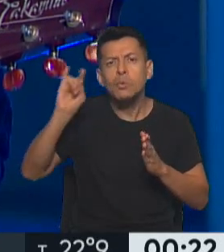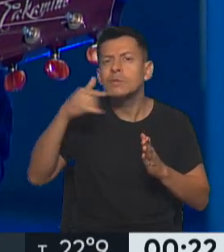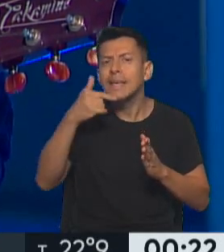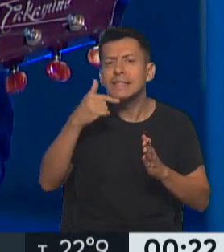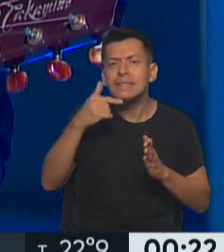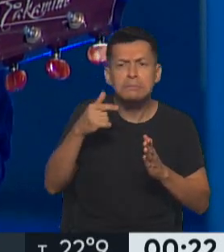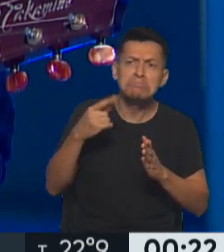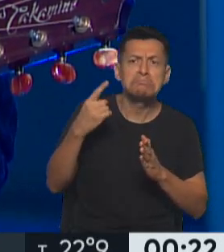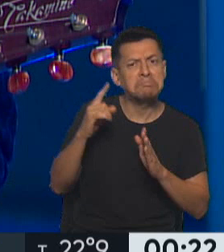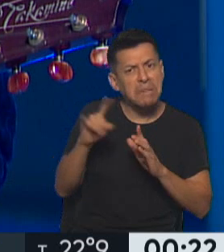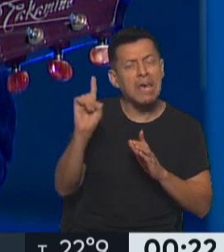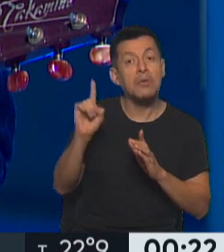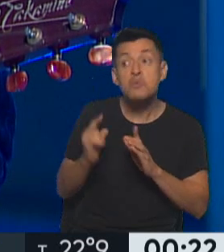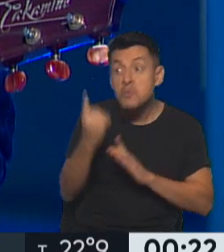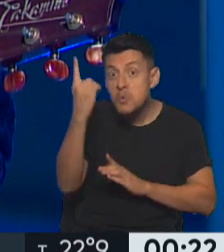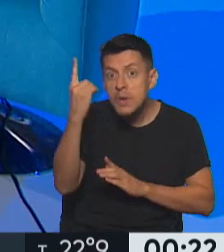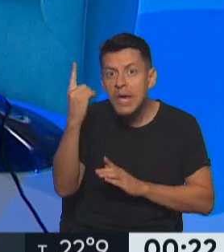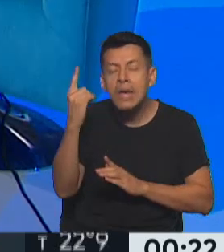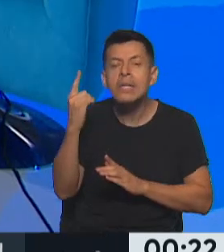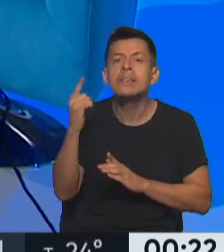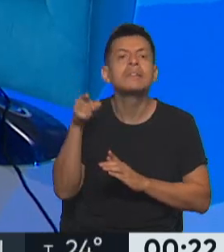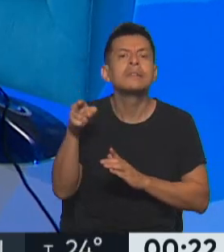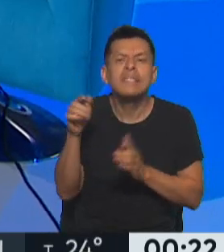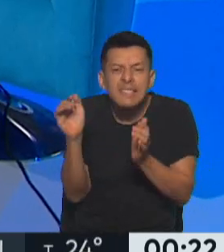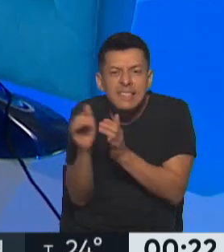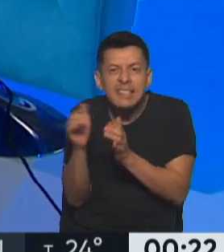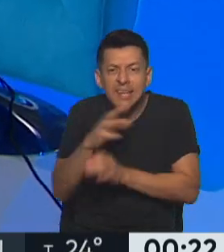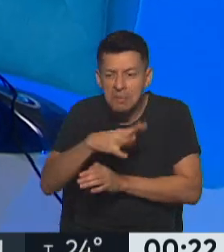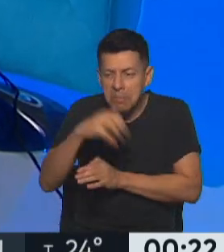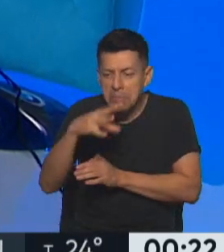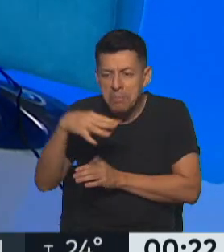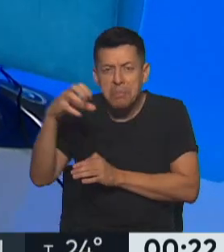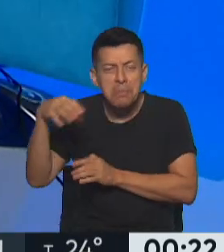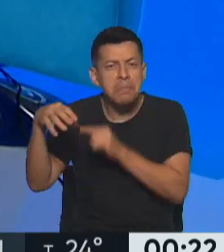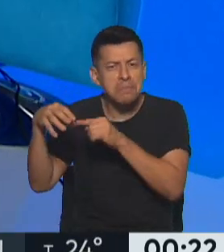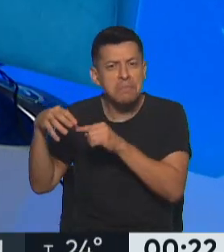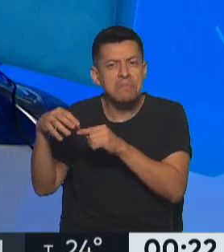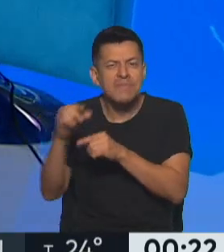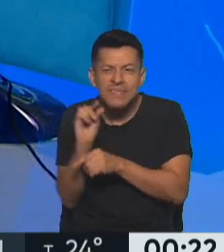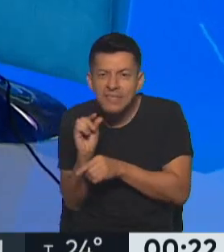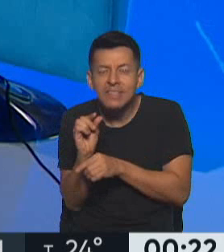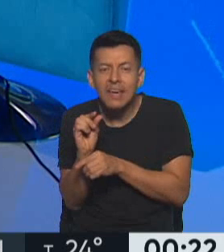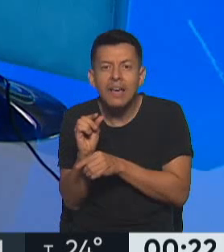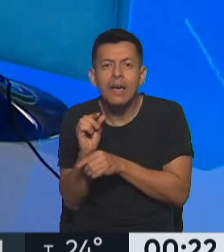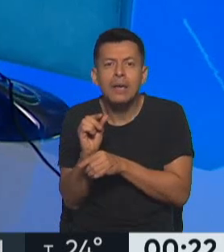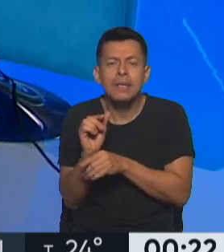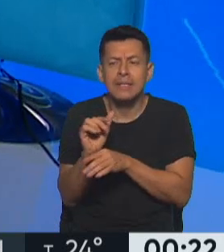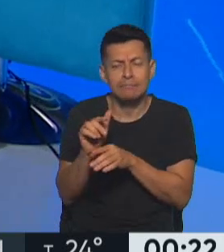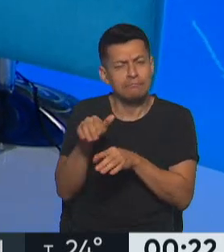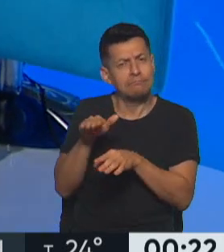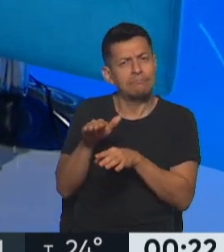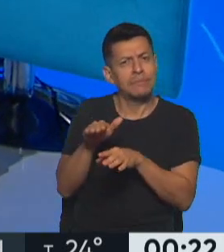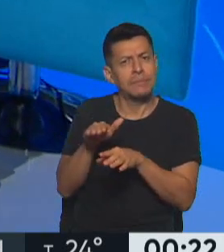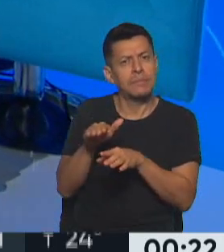una medusa, no sé el nombre científico, que es muy pequeñita además, que pasa de un estado